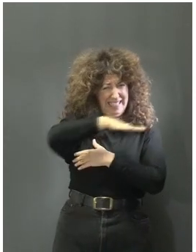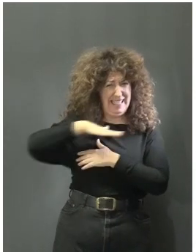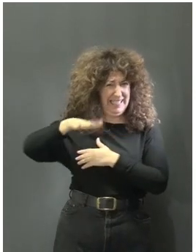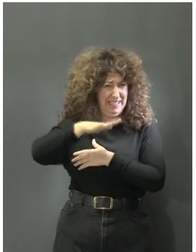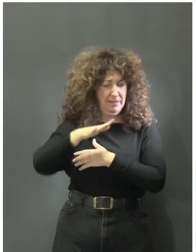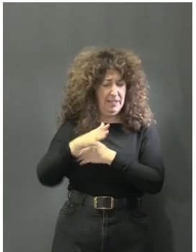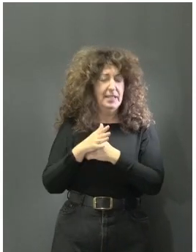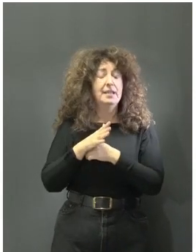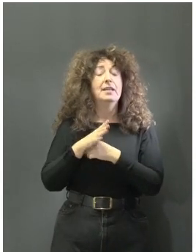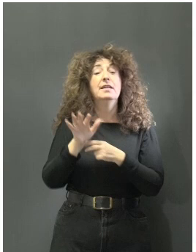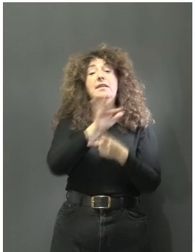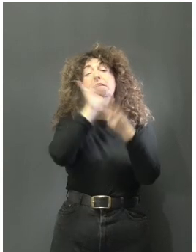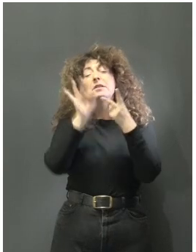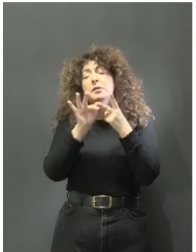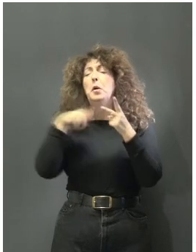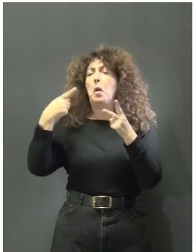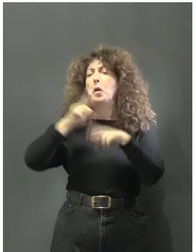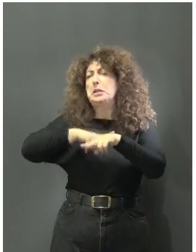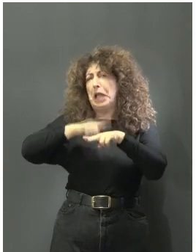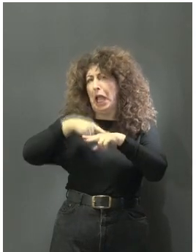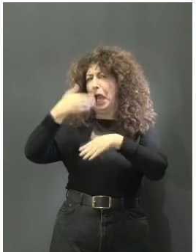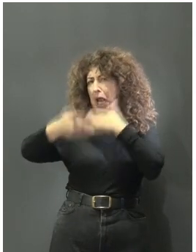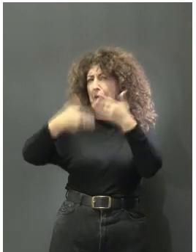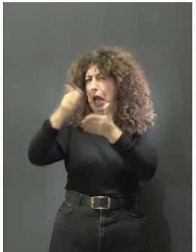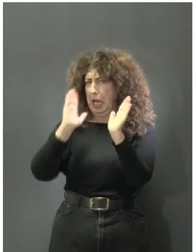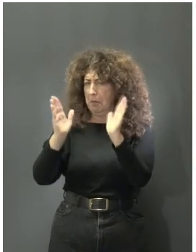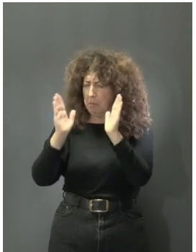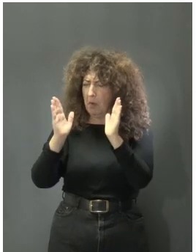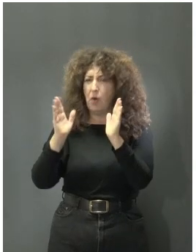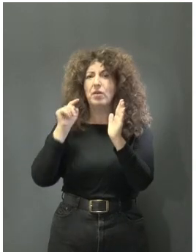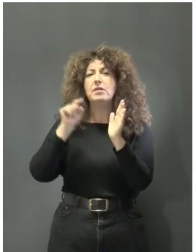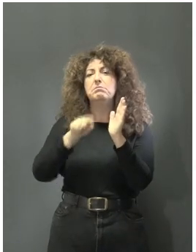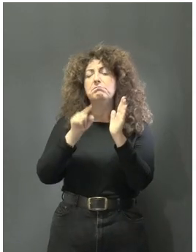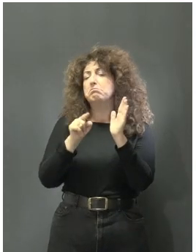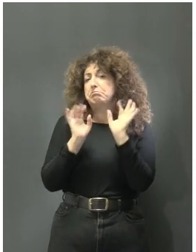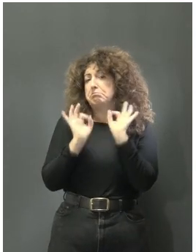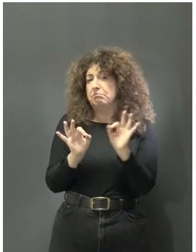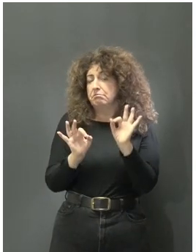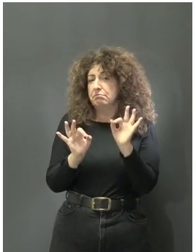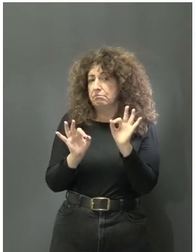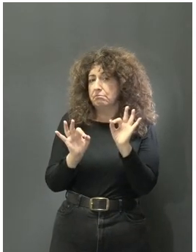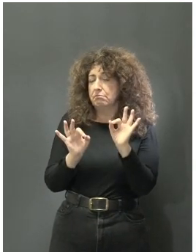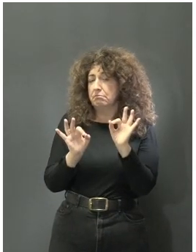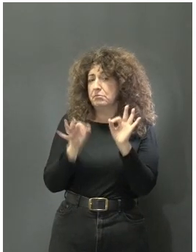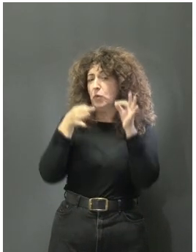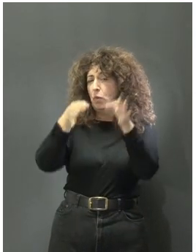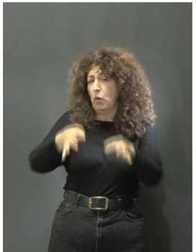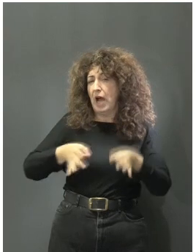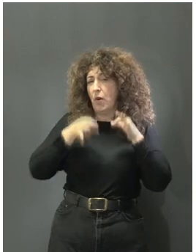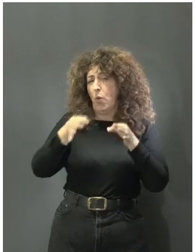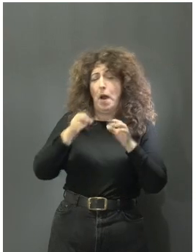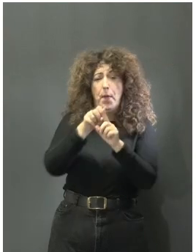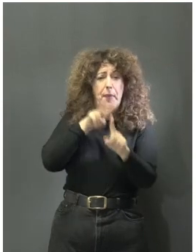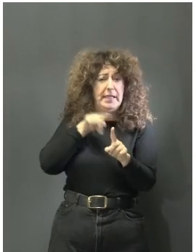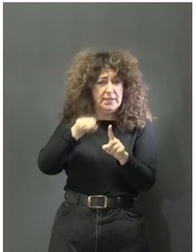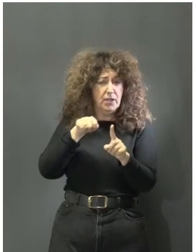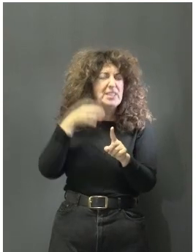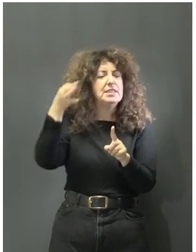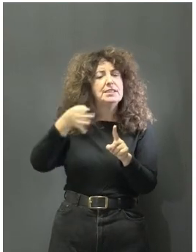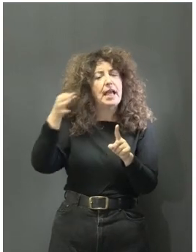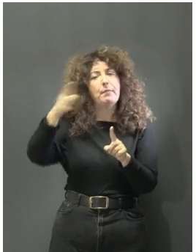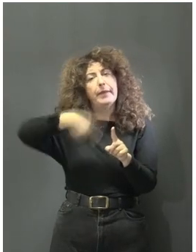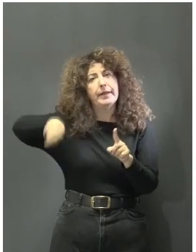partir durante mucho tiempo se ha mantenido esa visión, ¿no? Y todo se ha